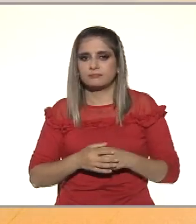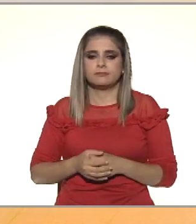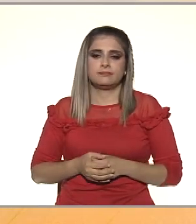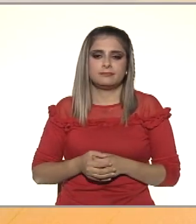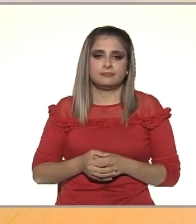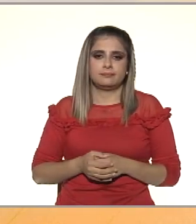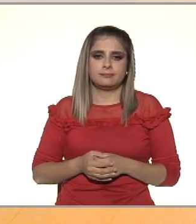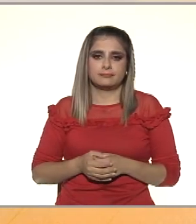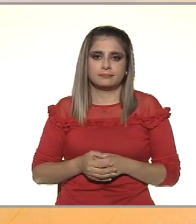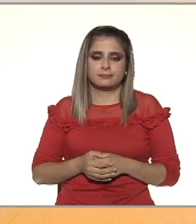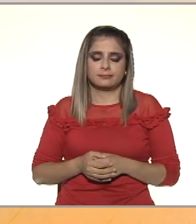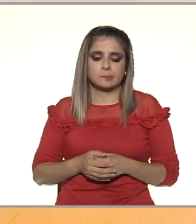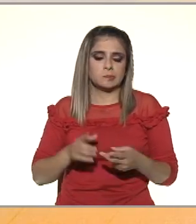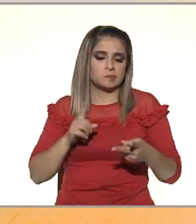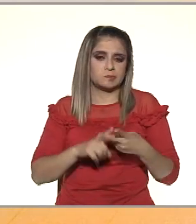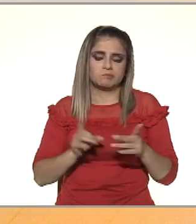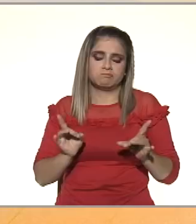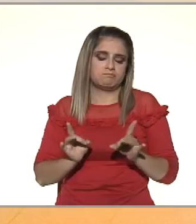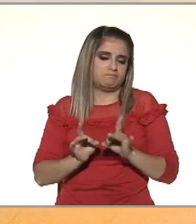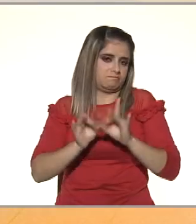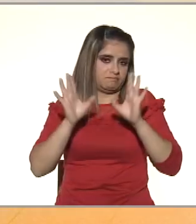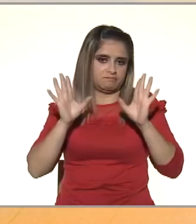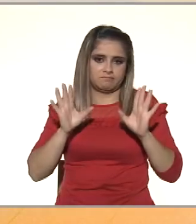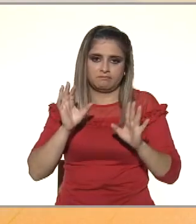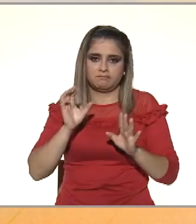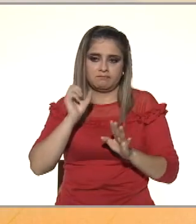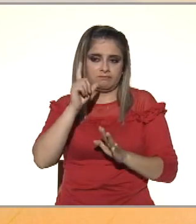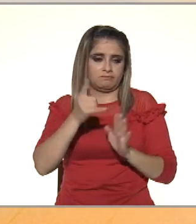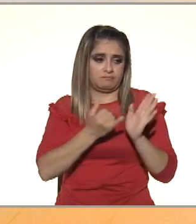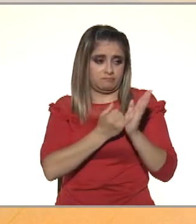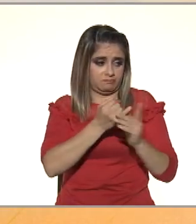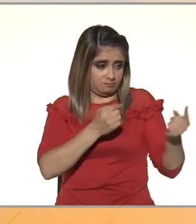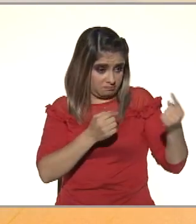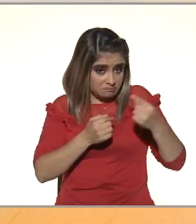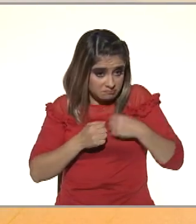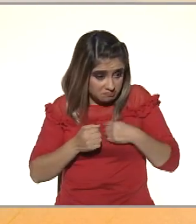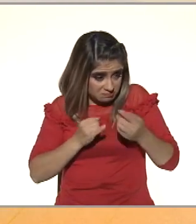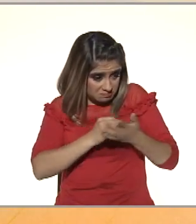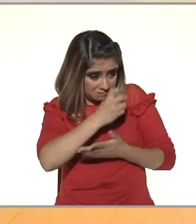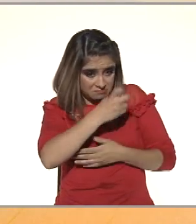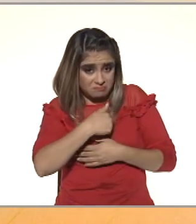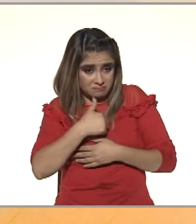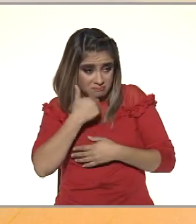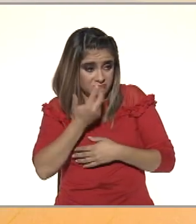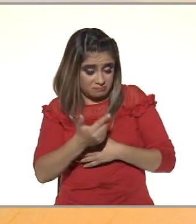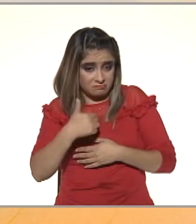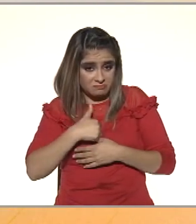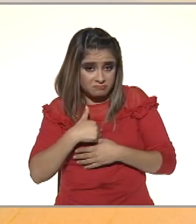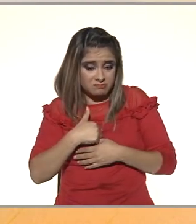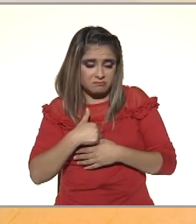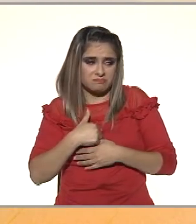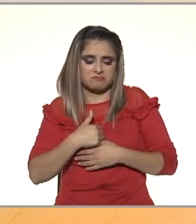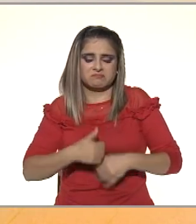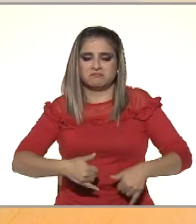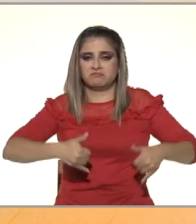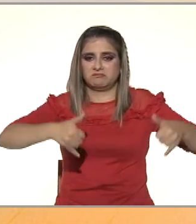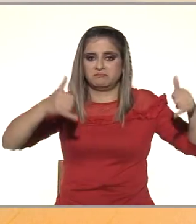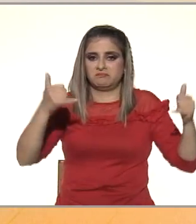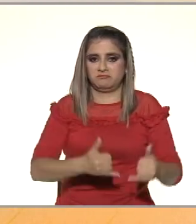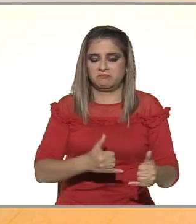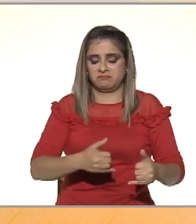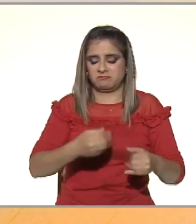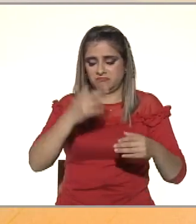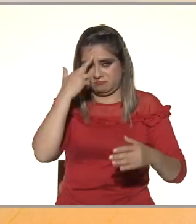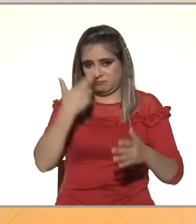por cualquier otra situación que él decidía sobre mí. Pues yo creo que sí fui una persona